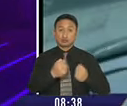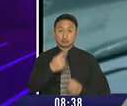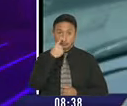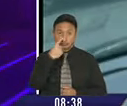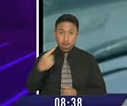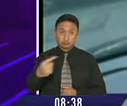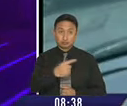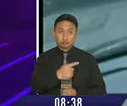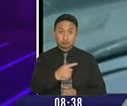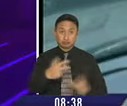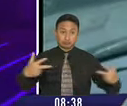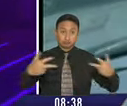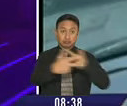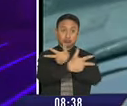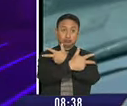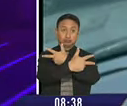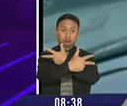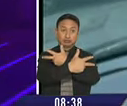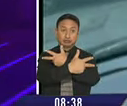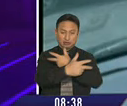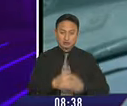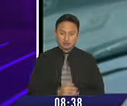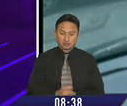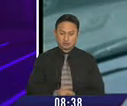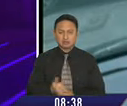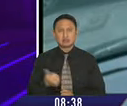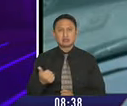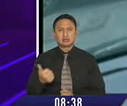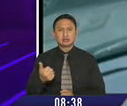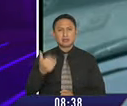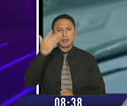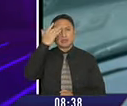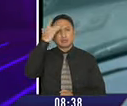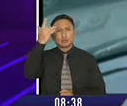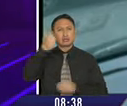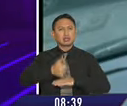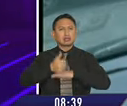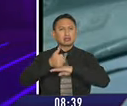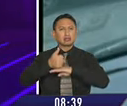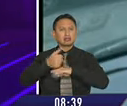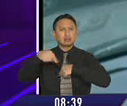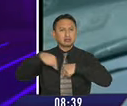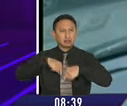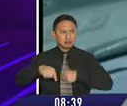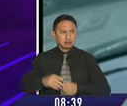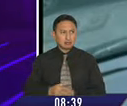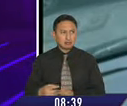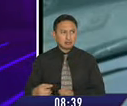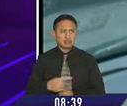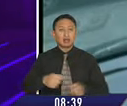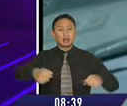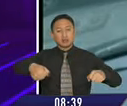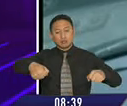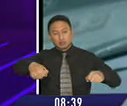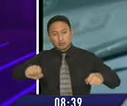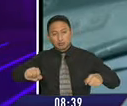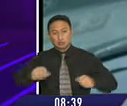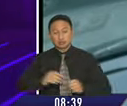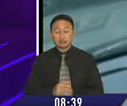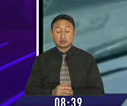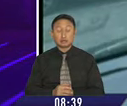está. ¿Qué patente de corso tiene? Y eso es cierto. Las motos,